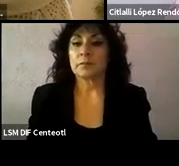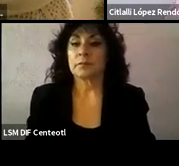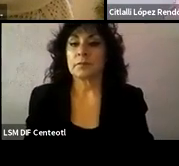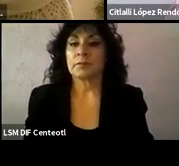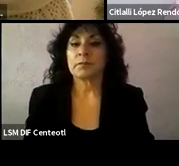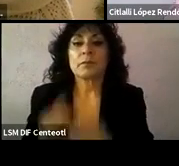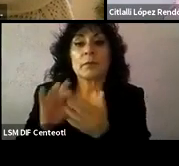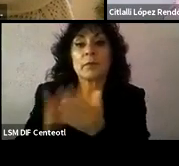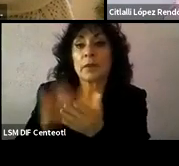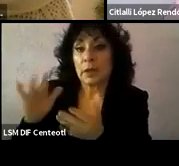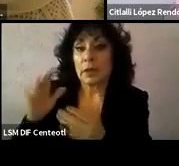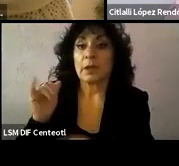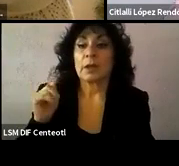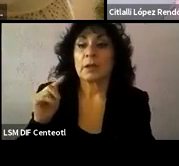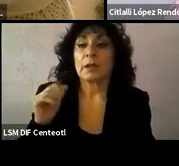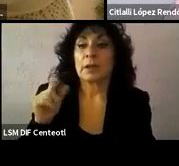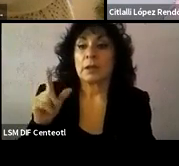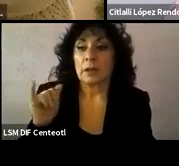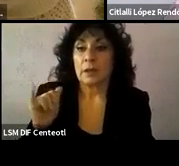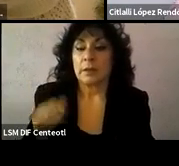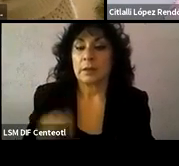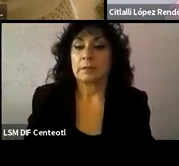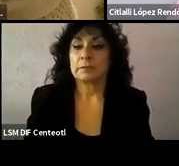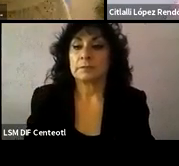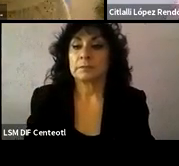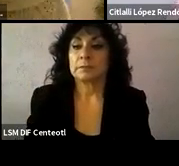Muchas gracias, Citlali. Y